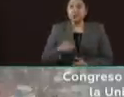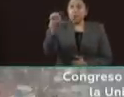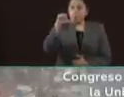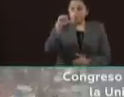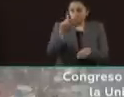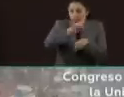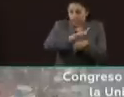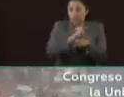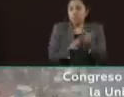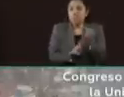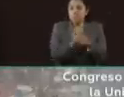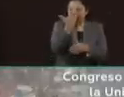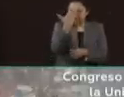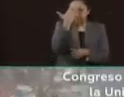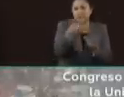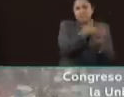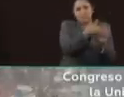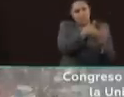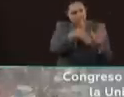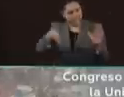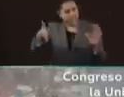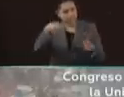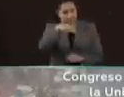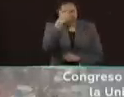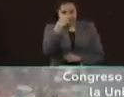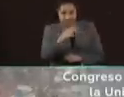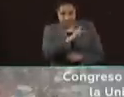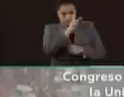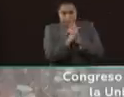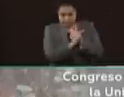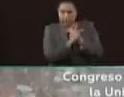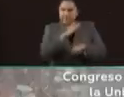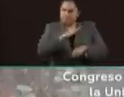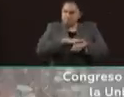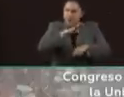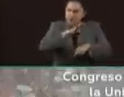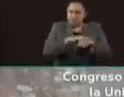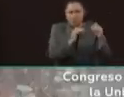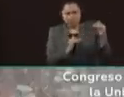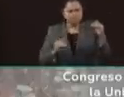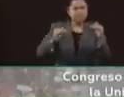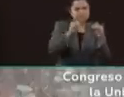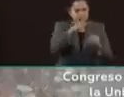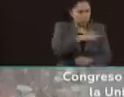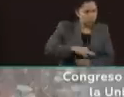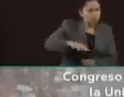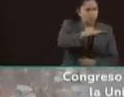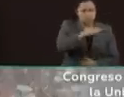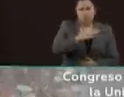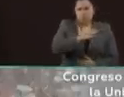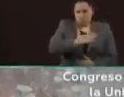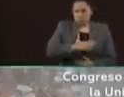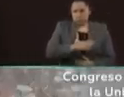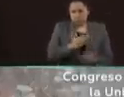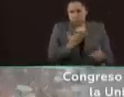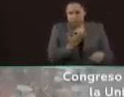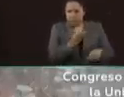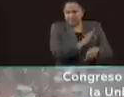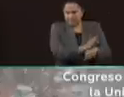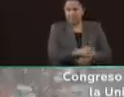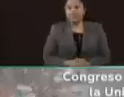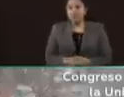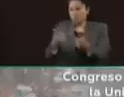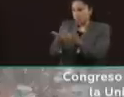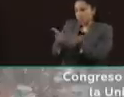nueva etapa de un país más igualitario y con mayor justicia social. La 66ª